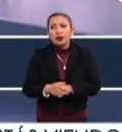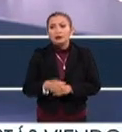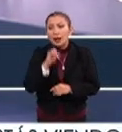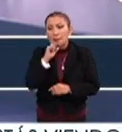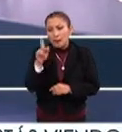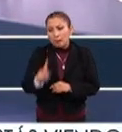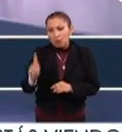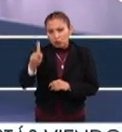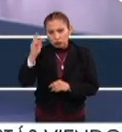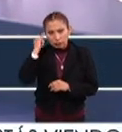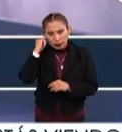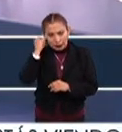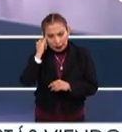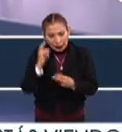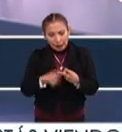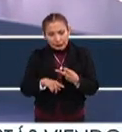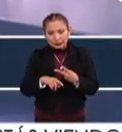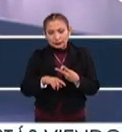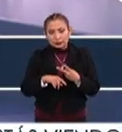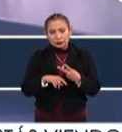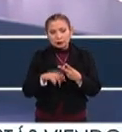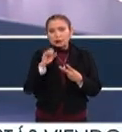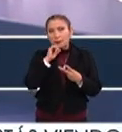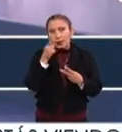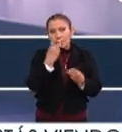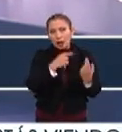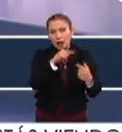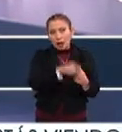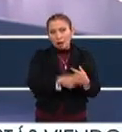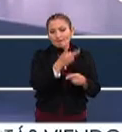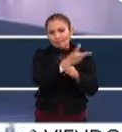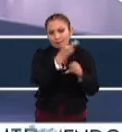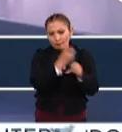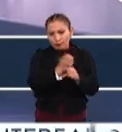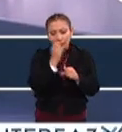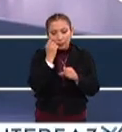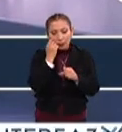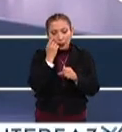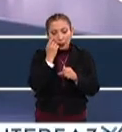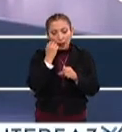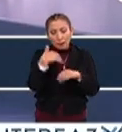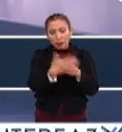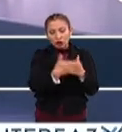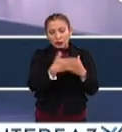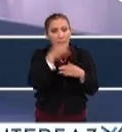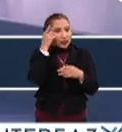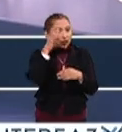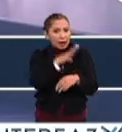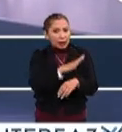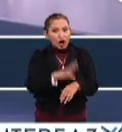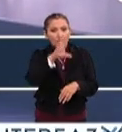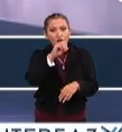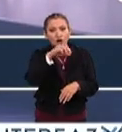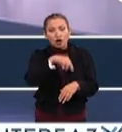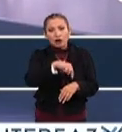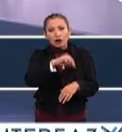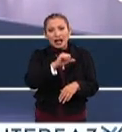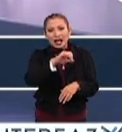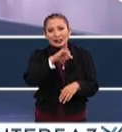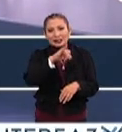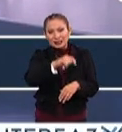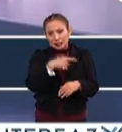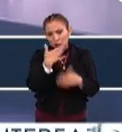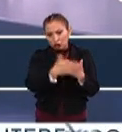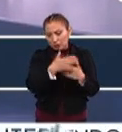también de pueblos indígenas. También estamos invitando a la próxima directora general de CONACYT, a la doctora